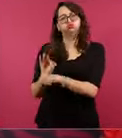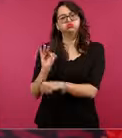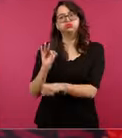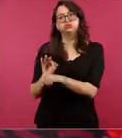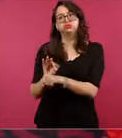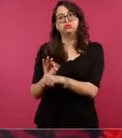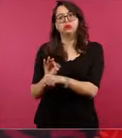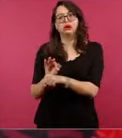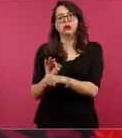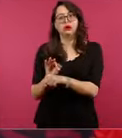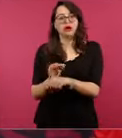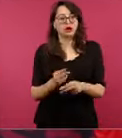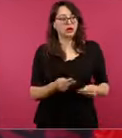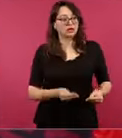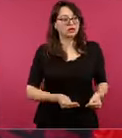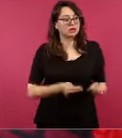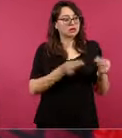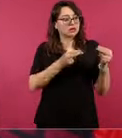Pero cuando se trata